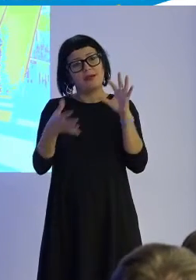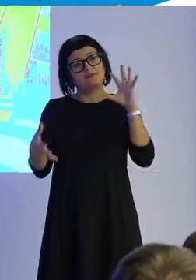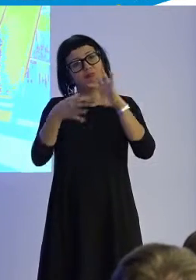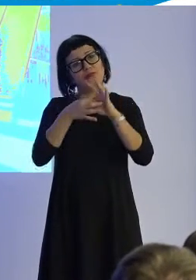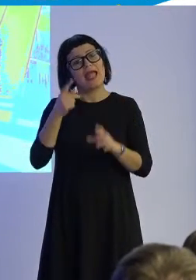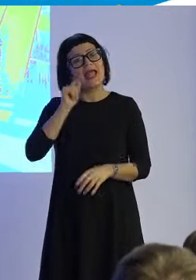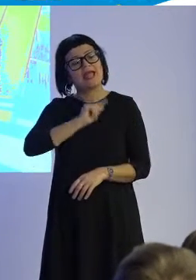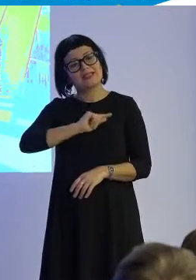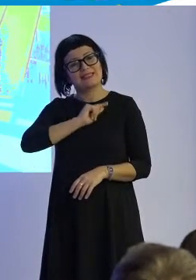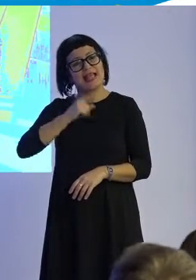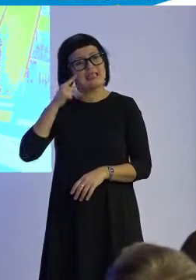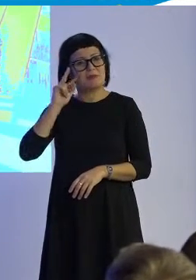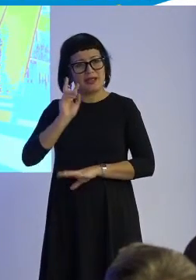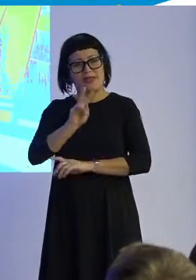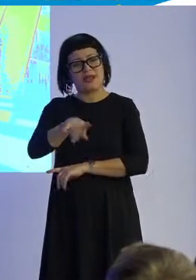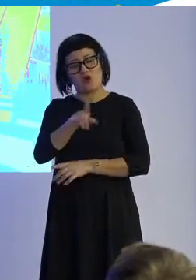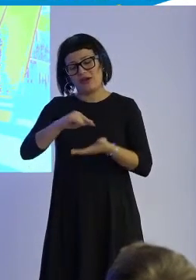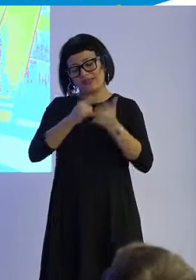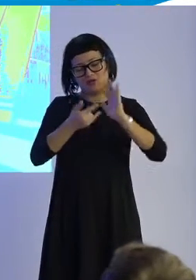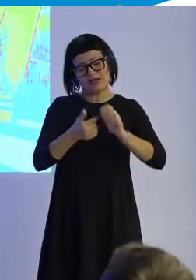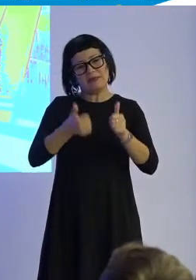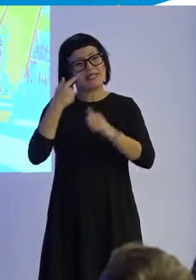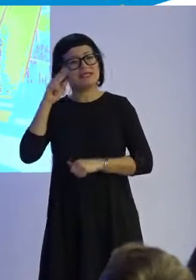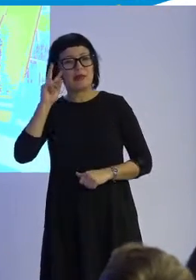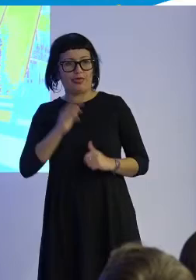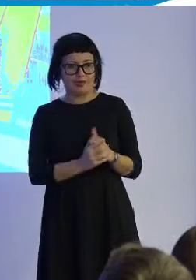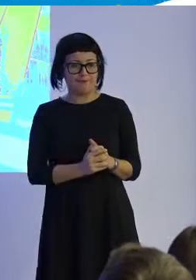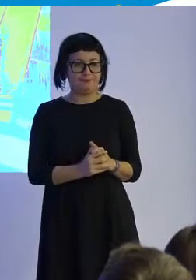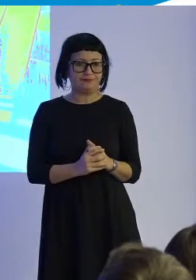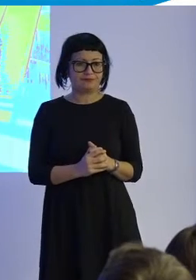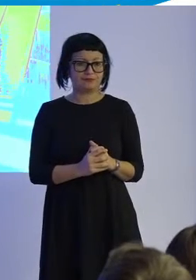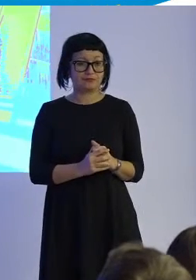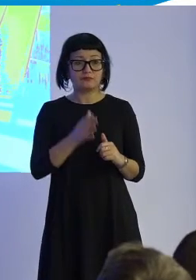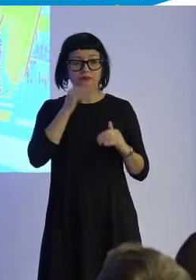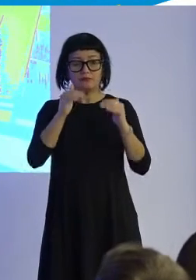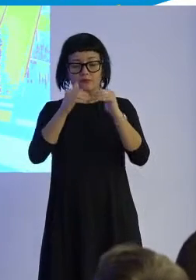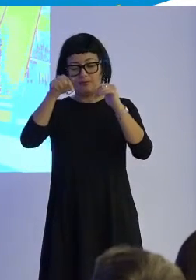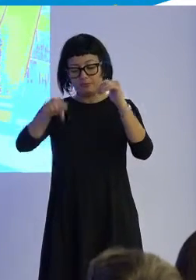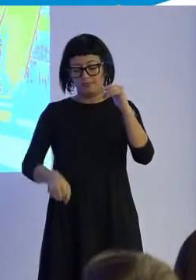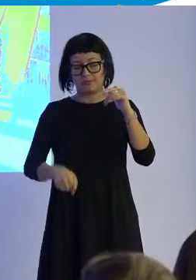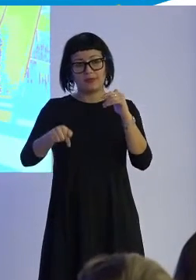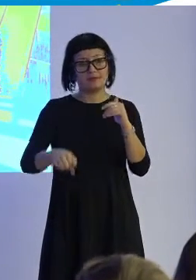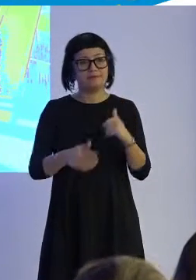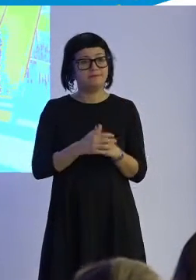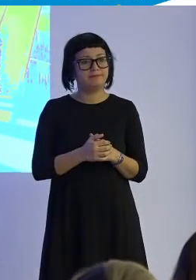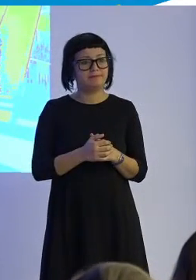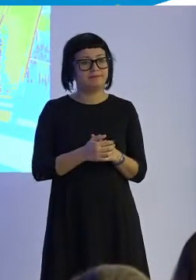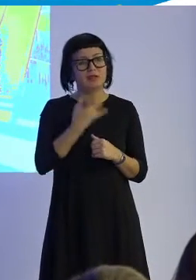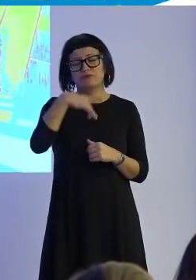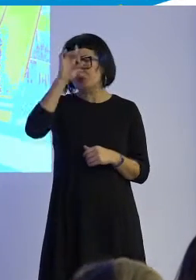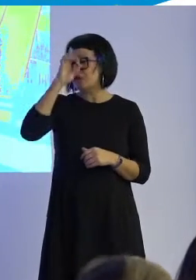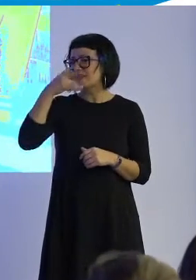con experiencia. No es tanto tecnología, sino experiencia, ¿vale? Y abajo, la semana, bueno, no sé si fue este